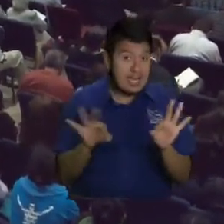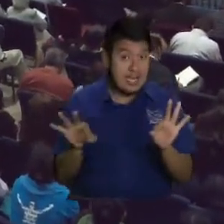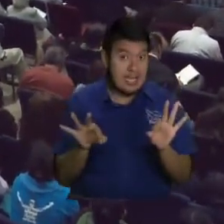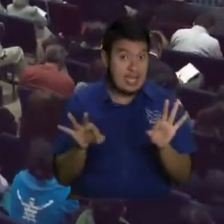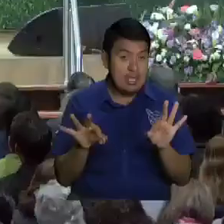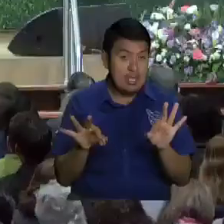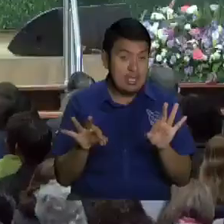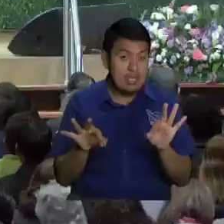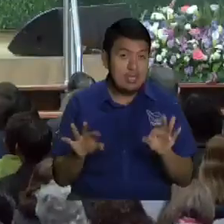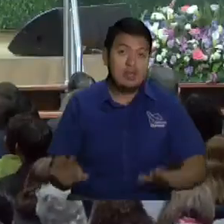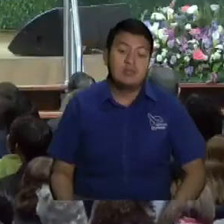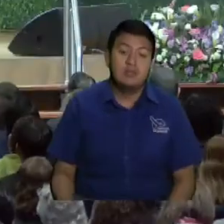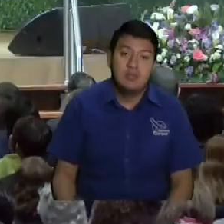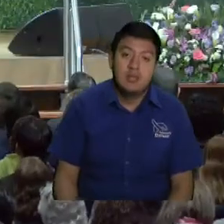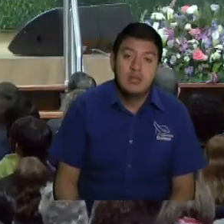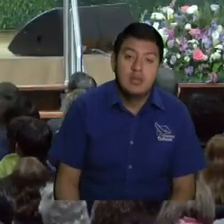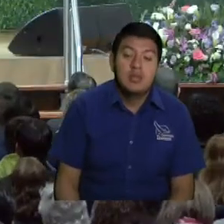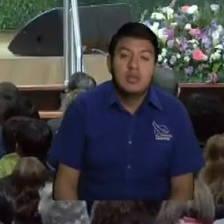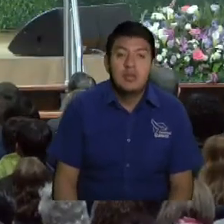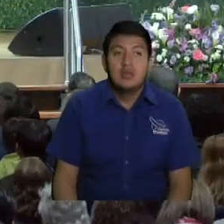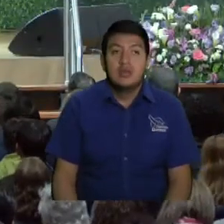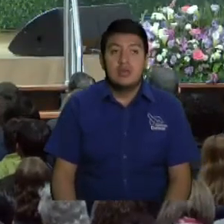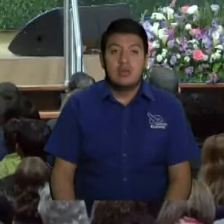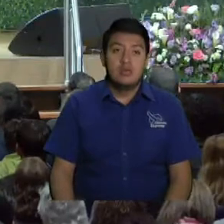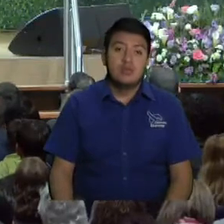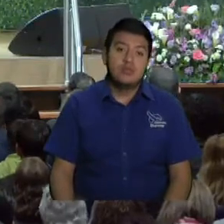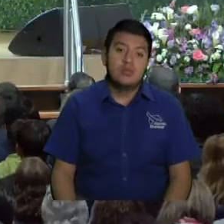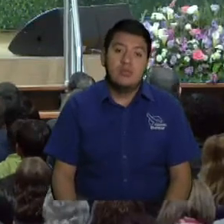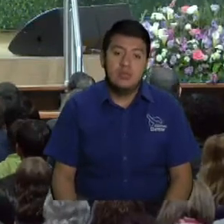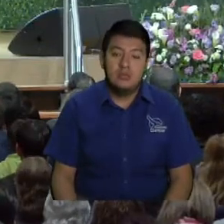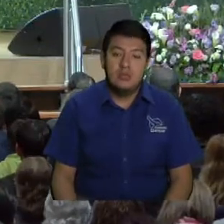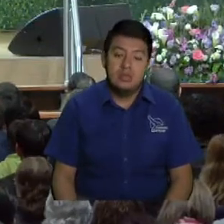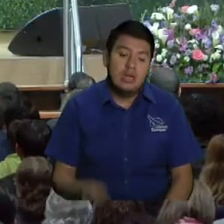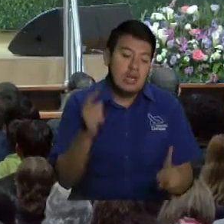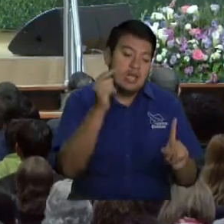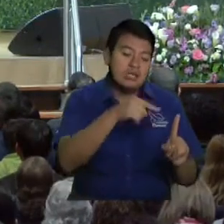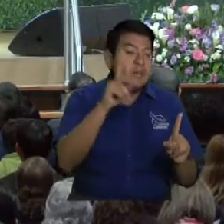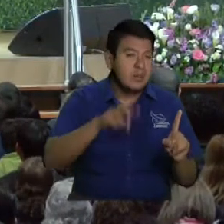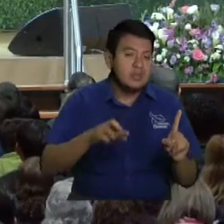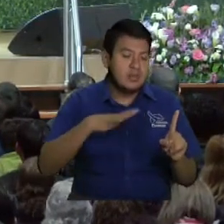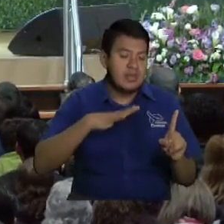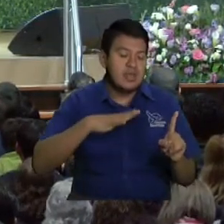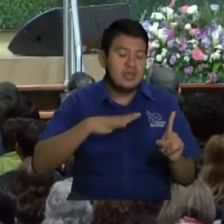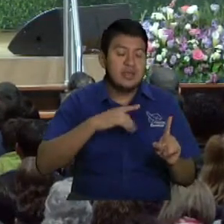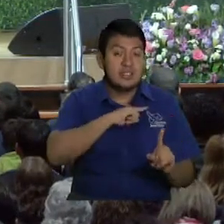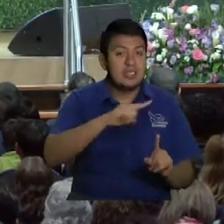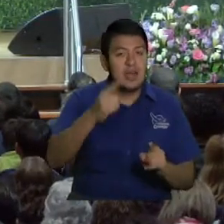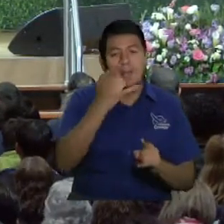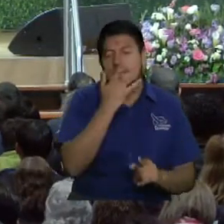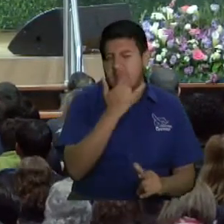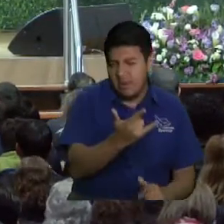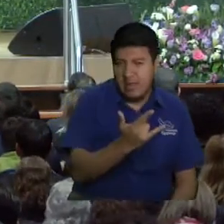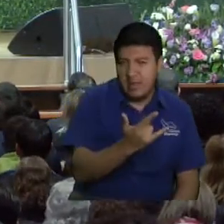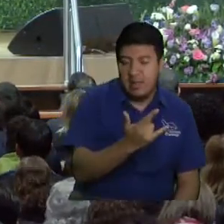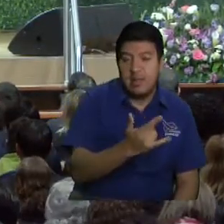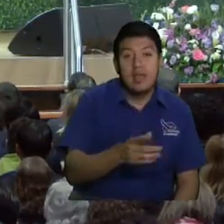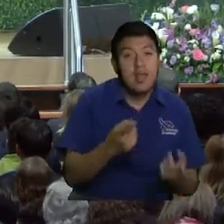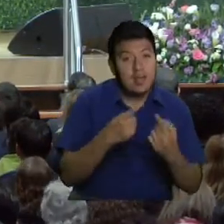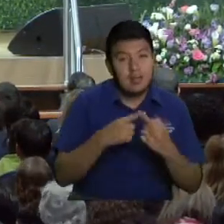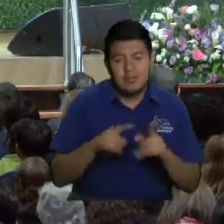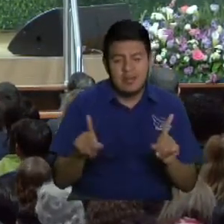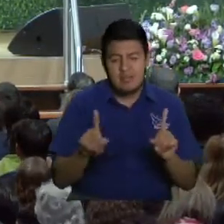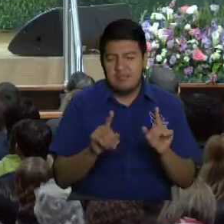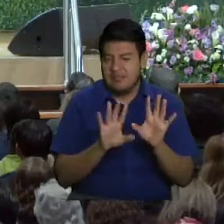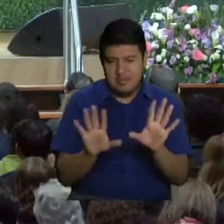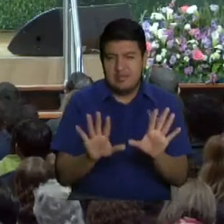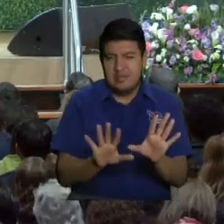a alguien tiene sus manos manchadas de sangre y tiene que ser limpiado con la sangre de Cristo y tiene que pedirle perdón al Señor por semejante cosa. Pero bueno, no me voy a